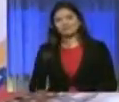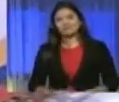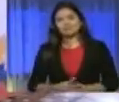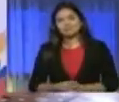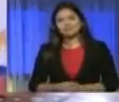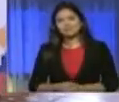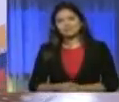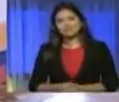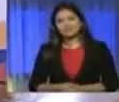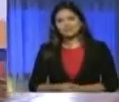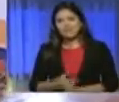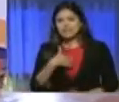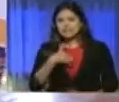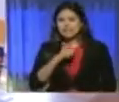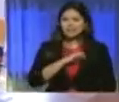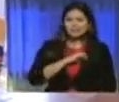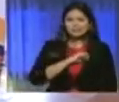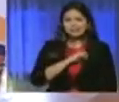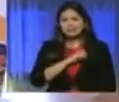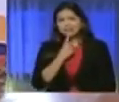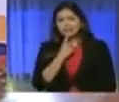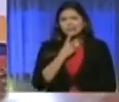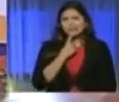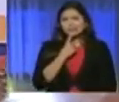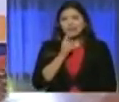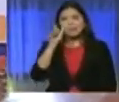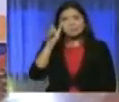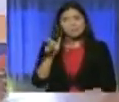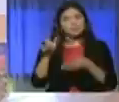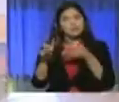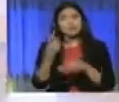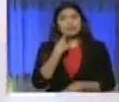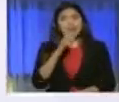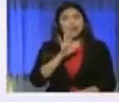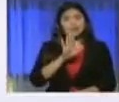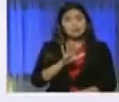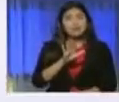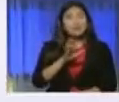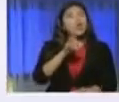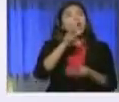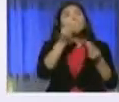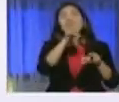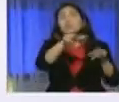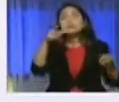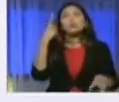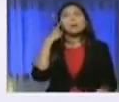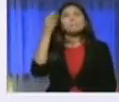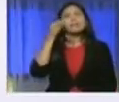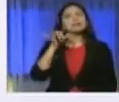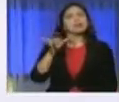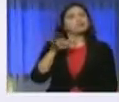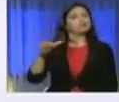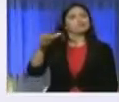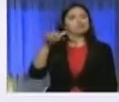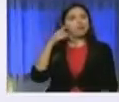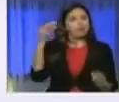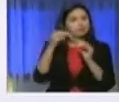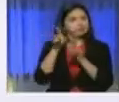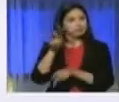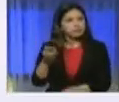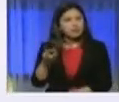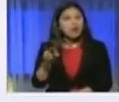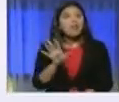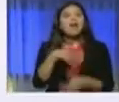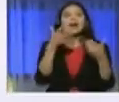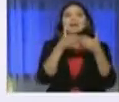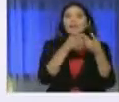y siente miedo. Ya ese compañero que dijo eso, y así piensa mucha gente, ya ese compañero, la guerra